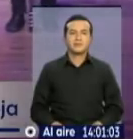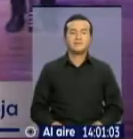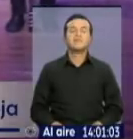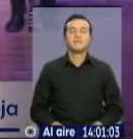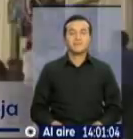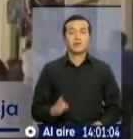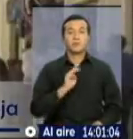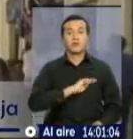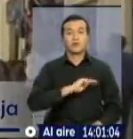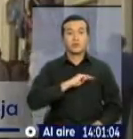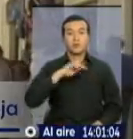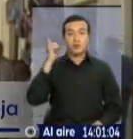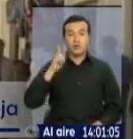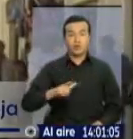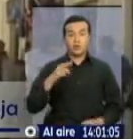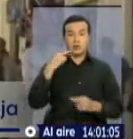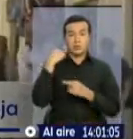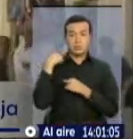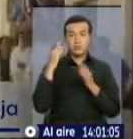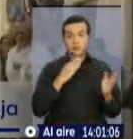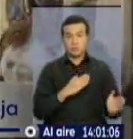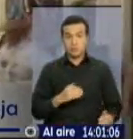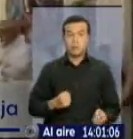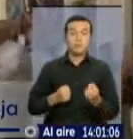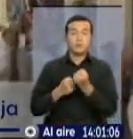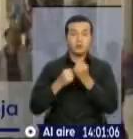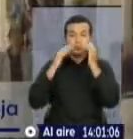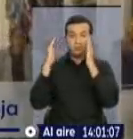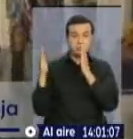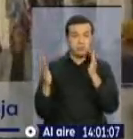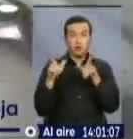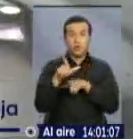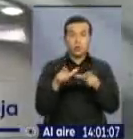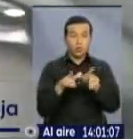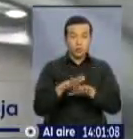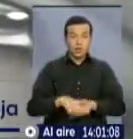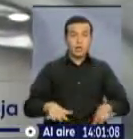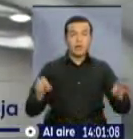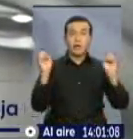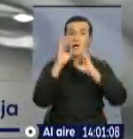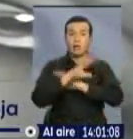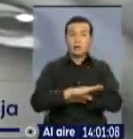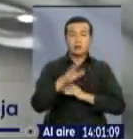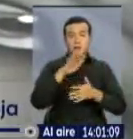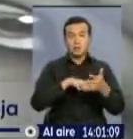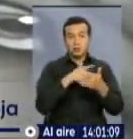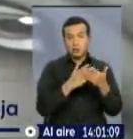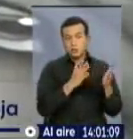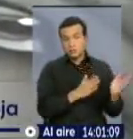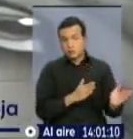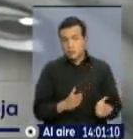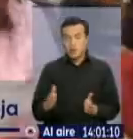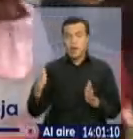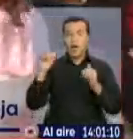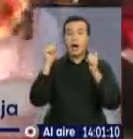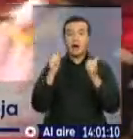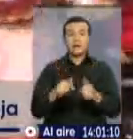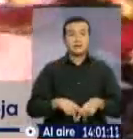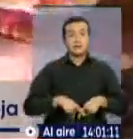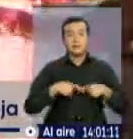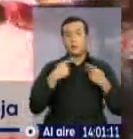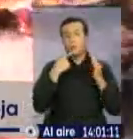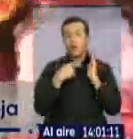Mientras, el municipio de Loja se encargará de facilitar la presentación, en espacios gratuitos, de una programación variada de artes vivas, como